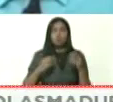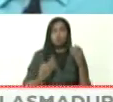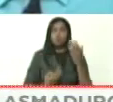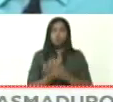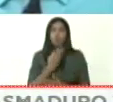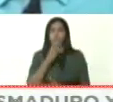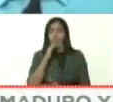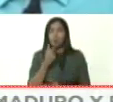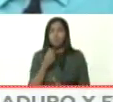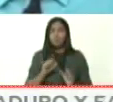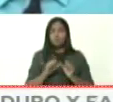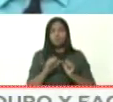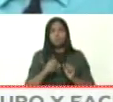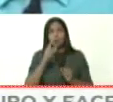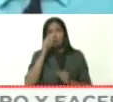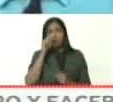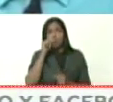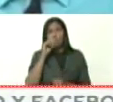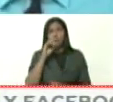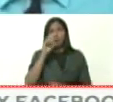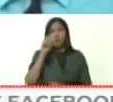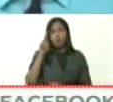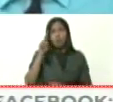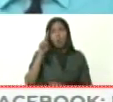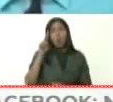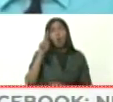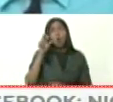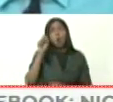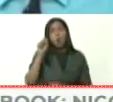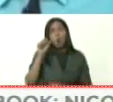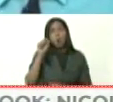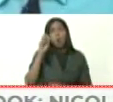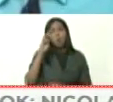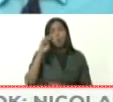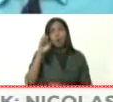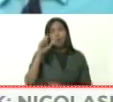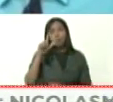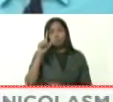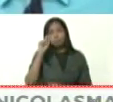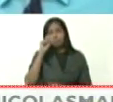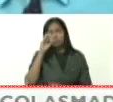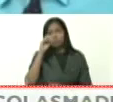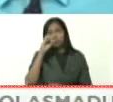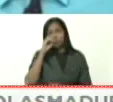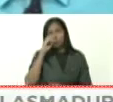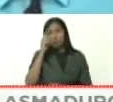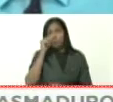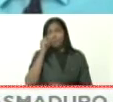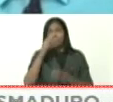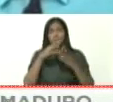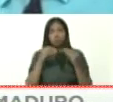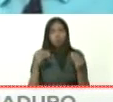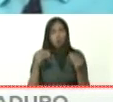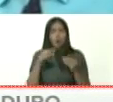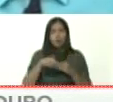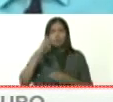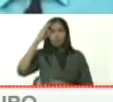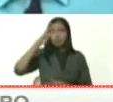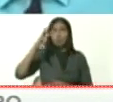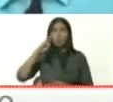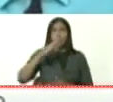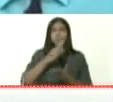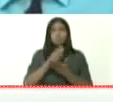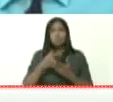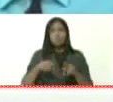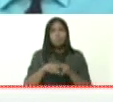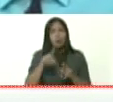pero está aquí el continuador, el compañero Osvaldo, Ernesto López desde Cuba, un saludo para él también, a todos los que de una manera u otra han hecho posible